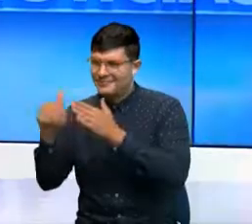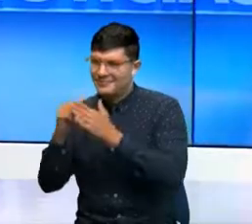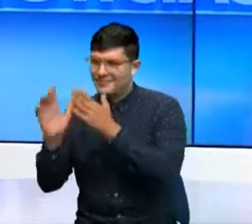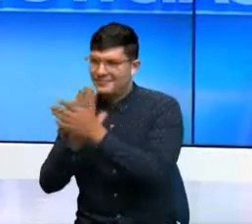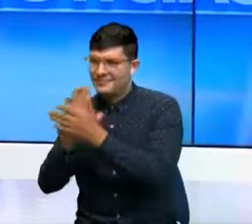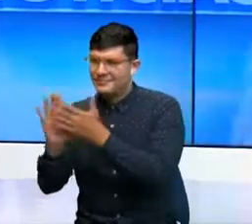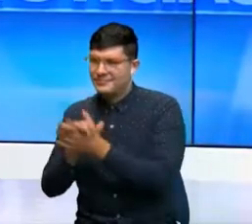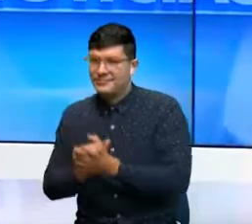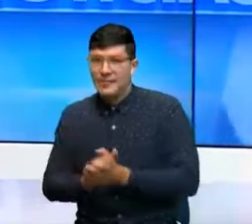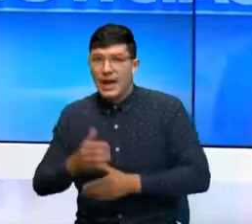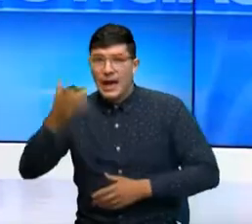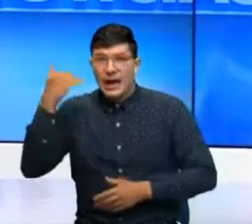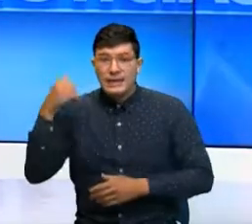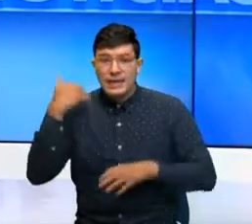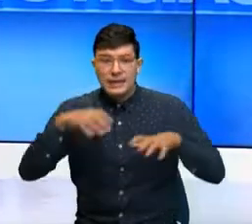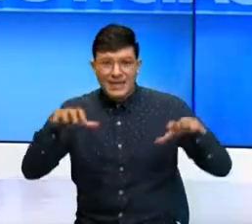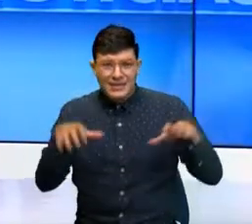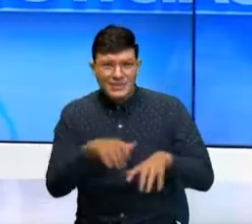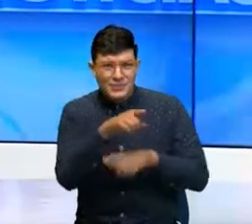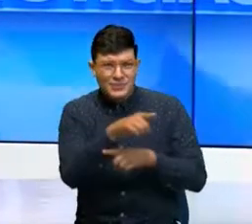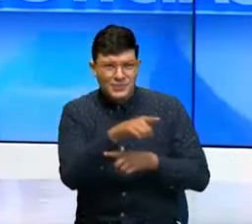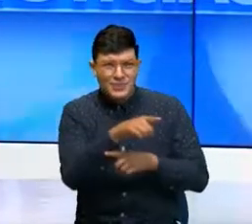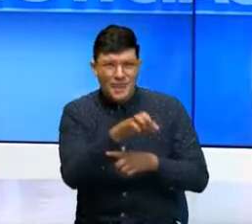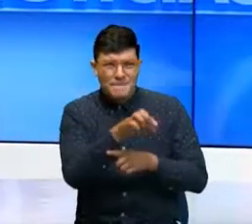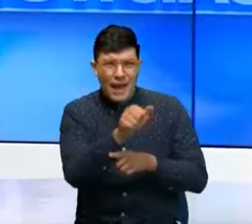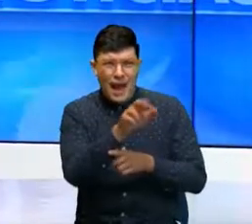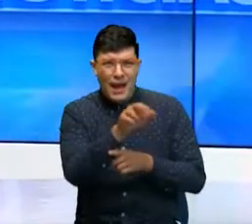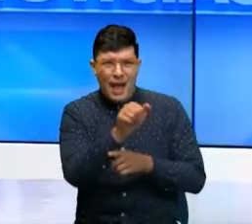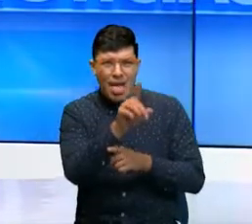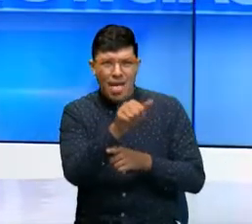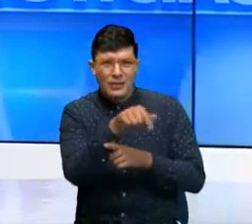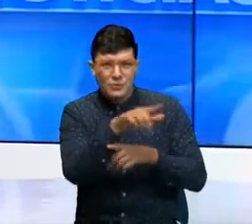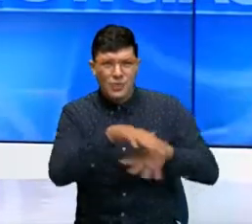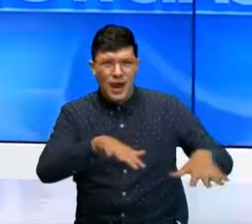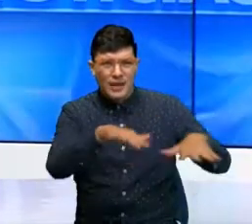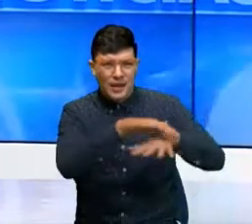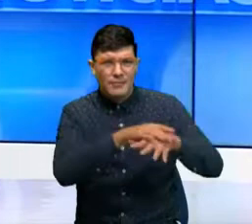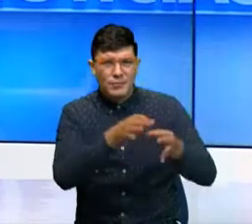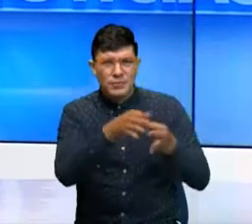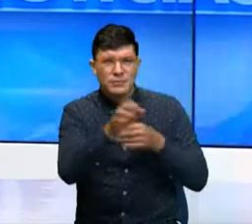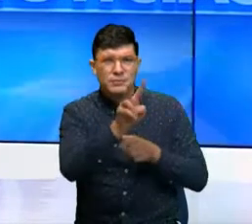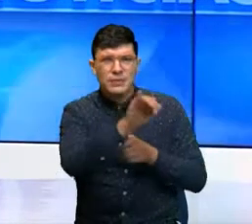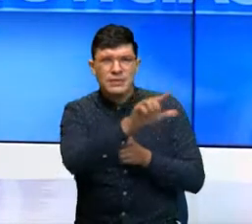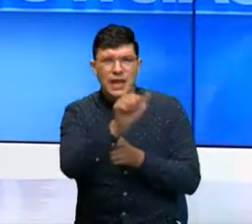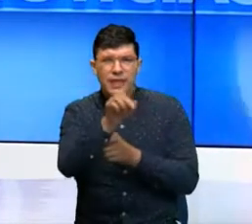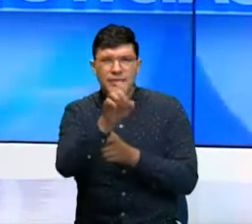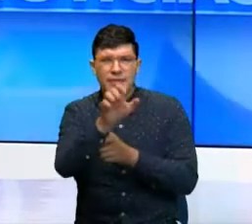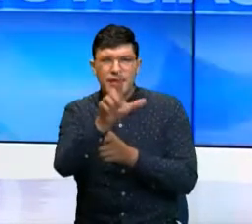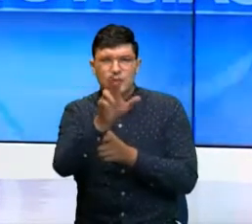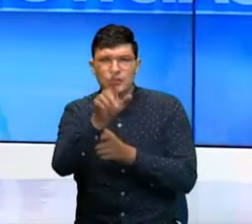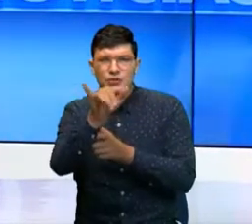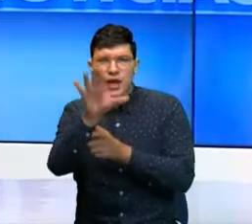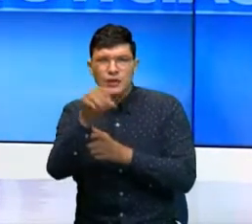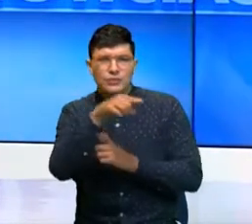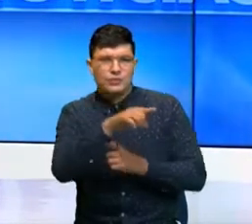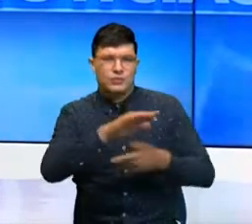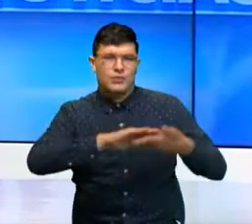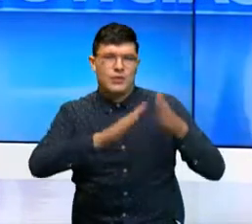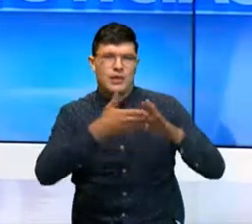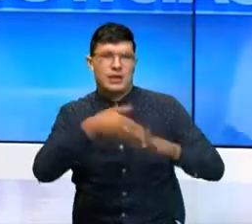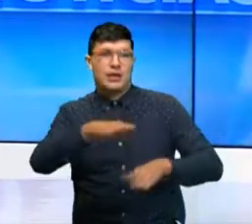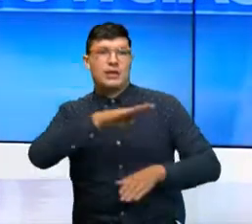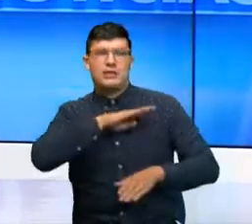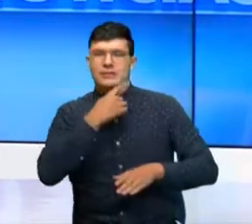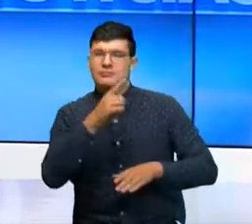ante los hechos registrados en la parada zona rural de villa del rosario el mandatario local rechazó la situación que se vive en esta zona de